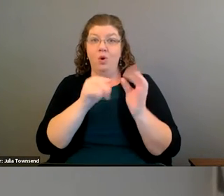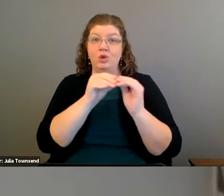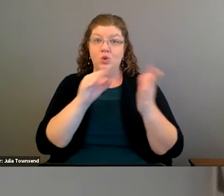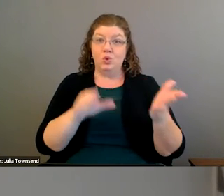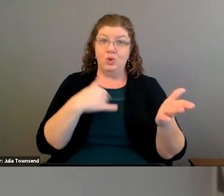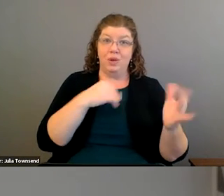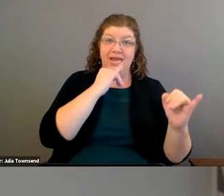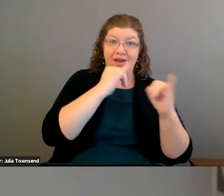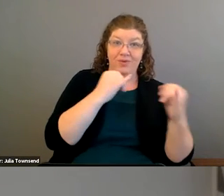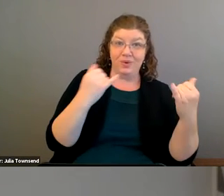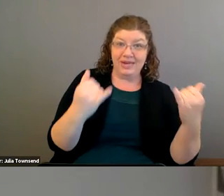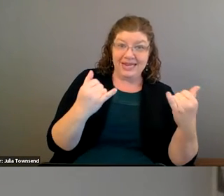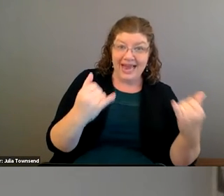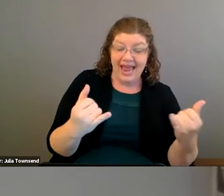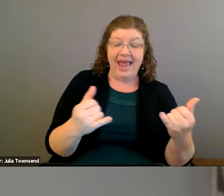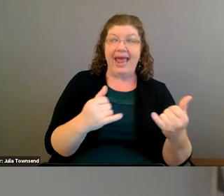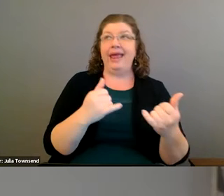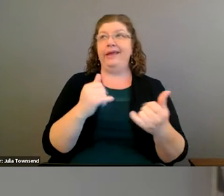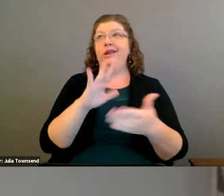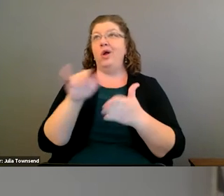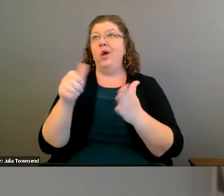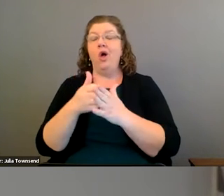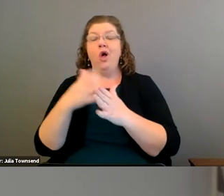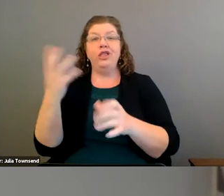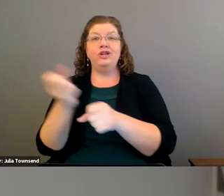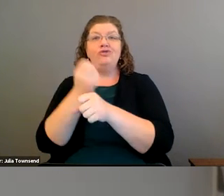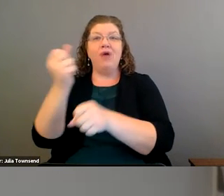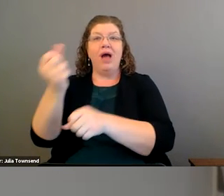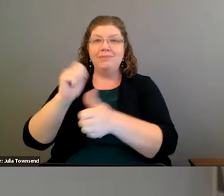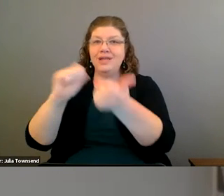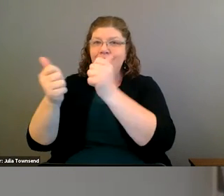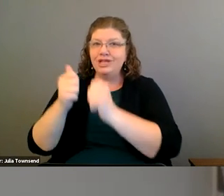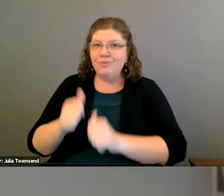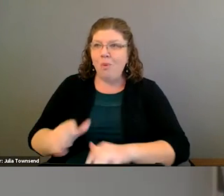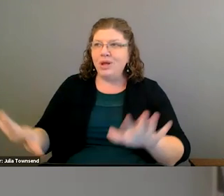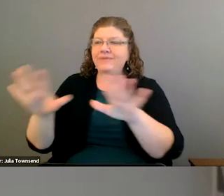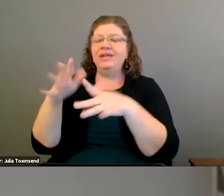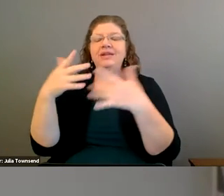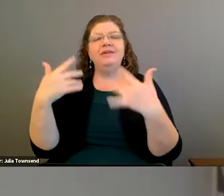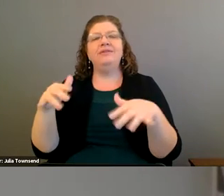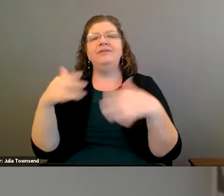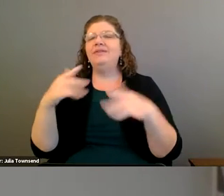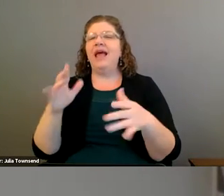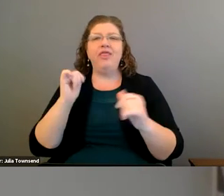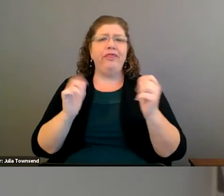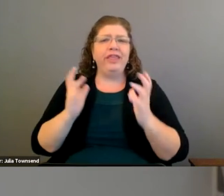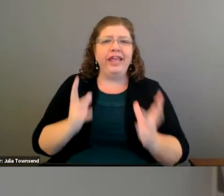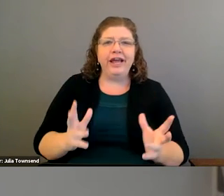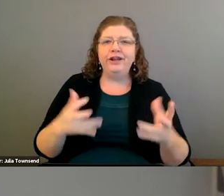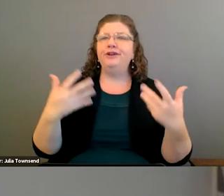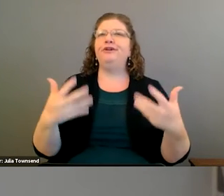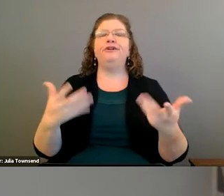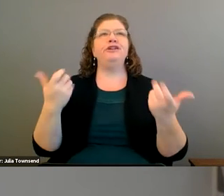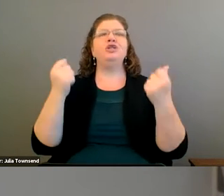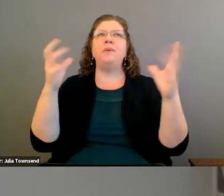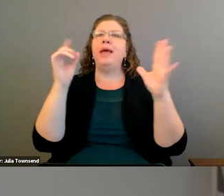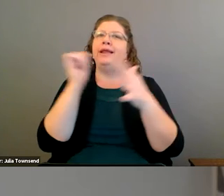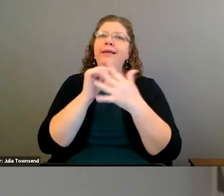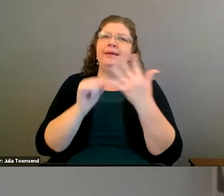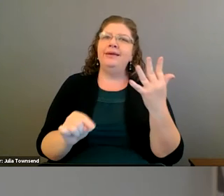4 estudiantes que nosotros entrevistamos el día de hoy, y todos los triunfos en los deportes, en el teatro,